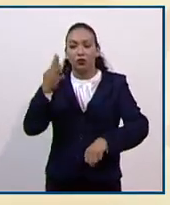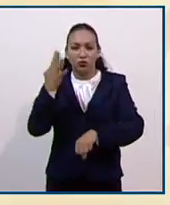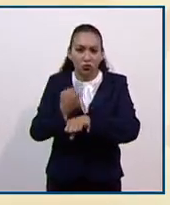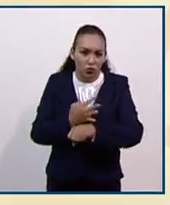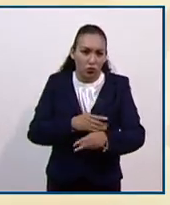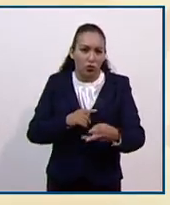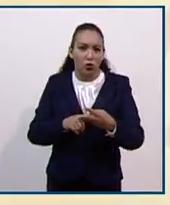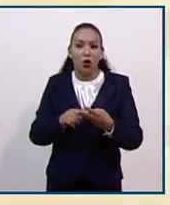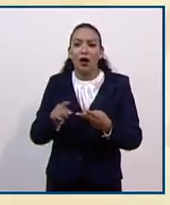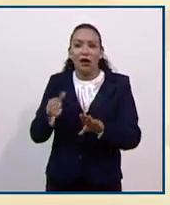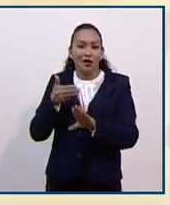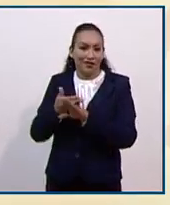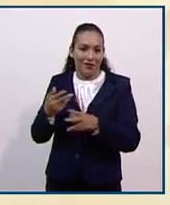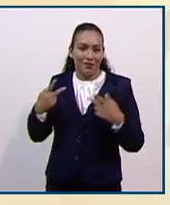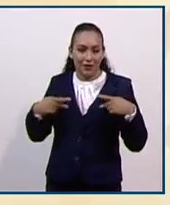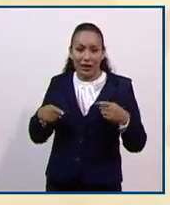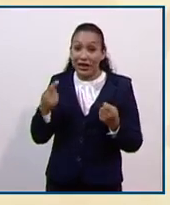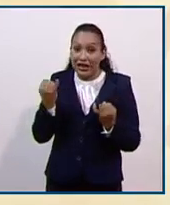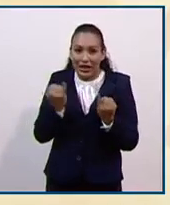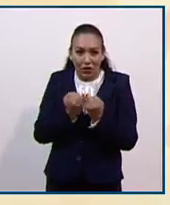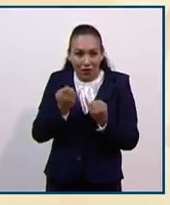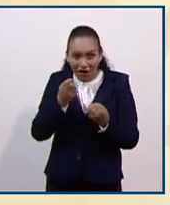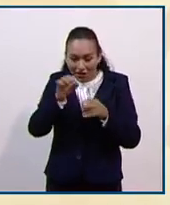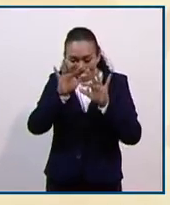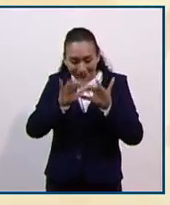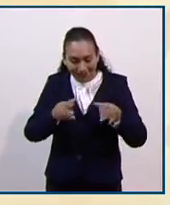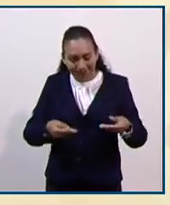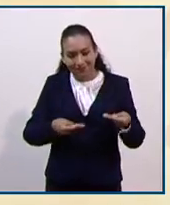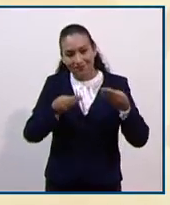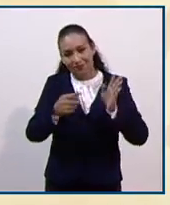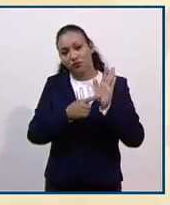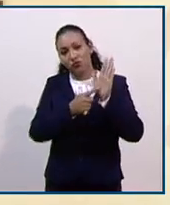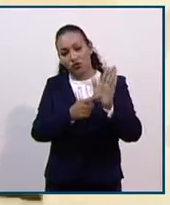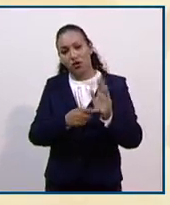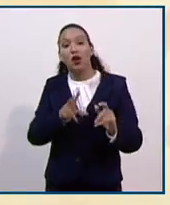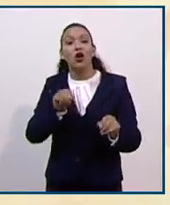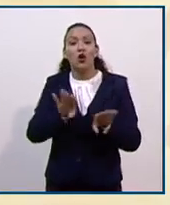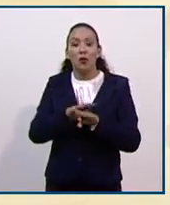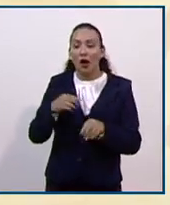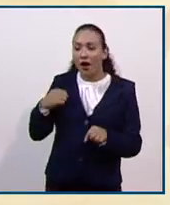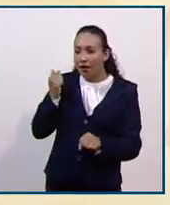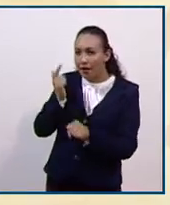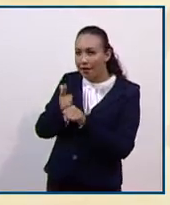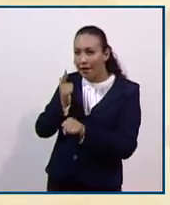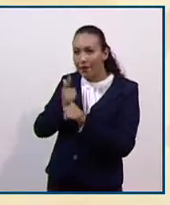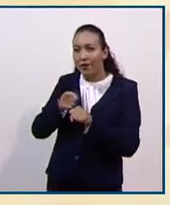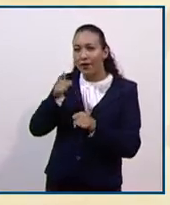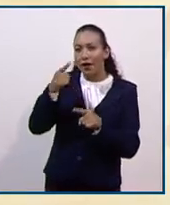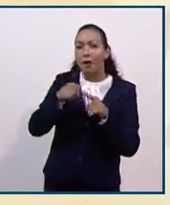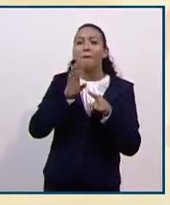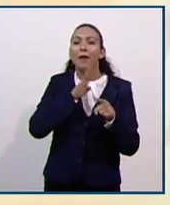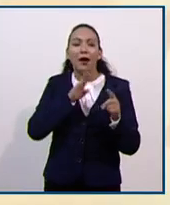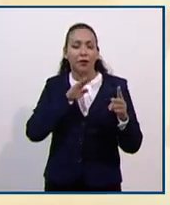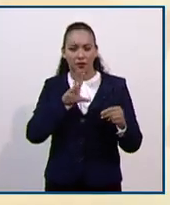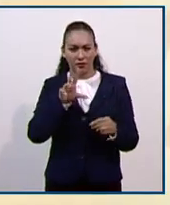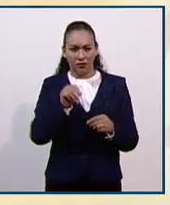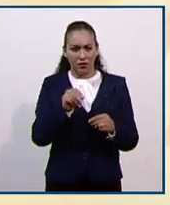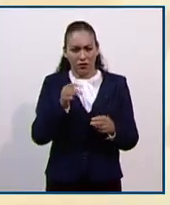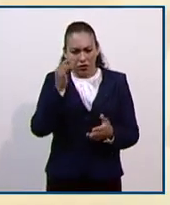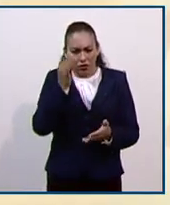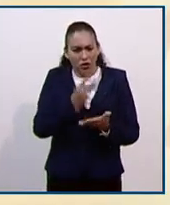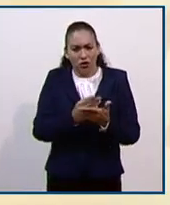funcionario judicial debe ser también ejemplar. No es que estemos en periodos de cacería de brujas, sino simplemente periodos